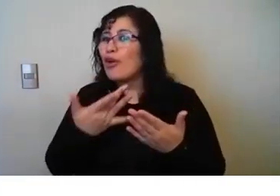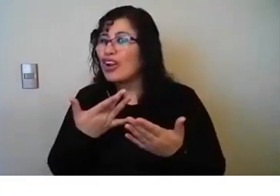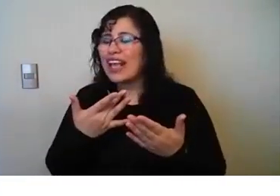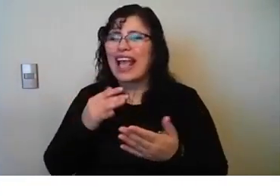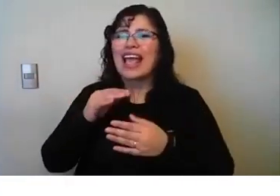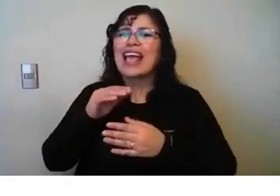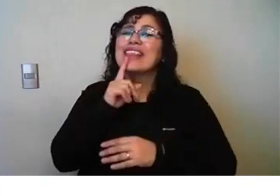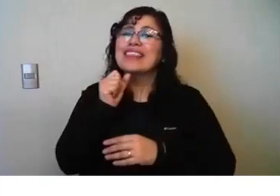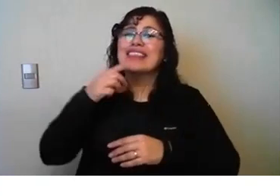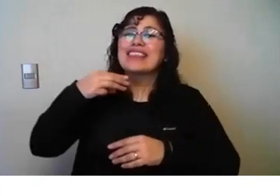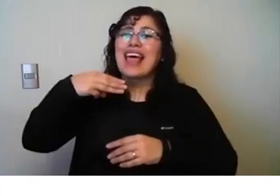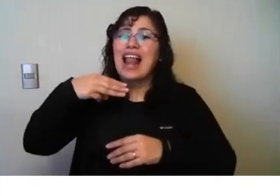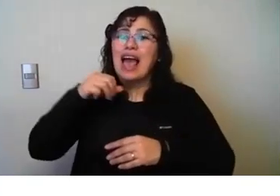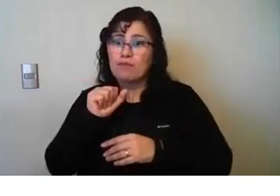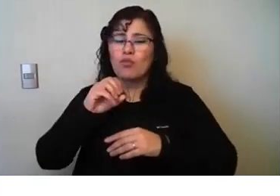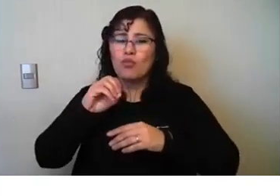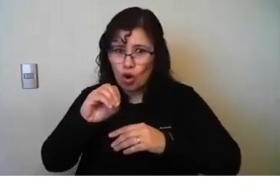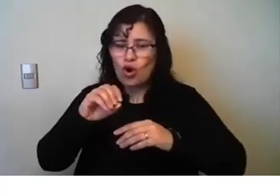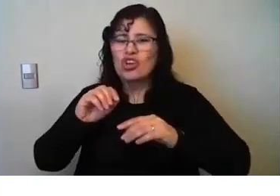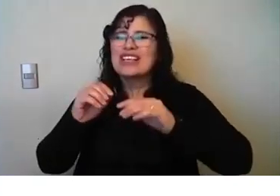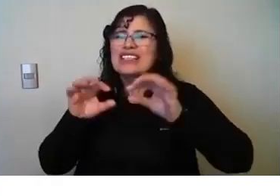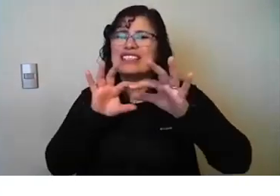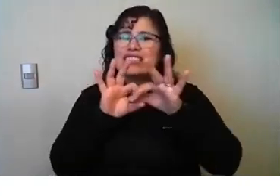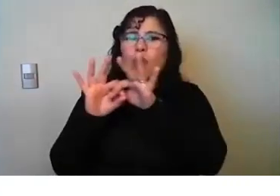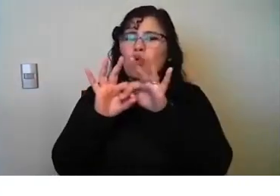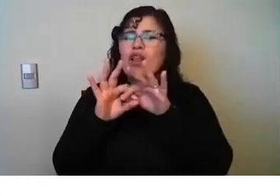Entonces tenemos ciertas áreas que reciben fibras de asociación,